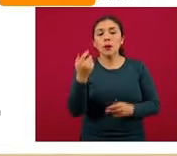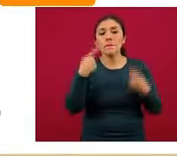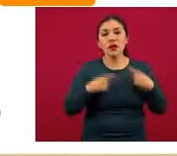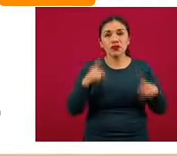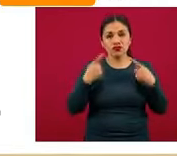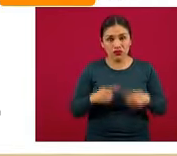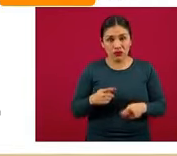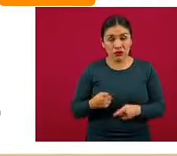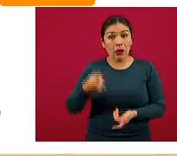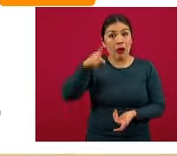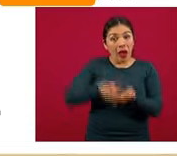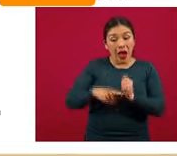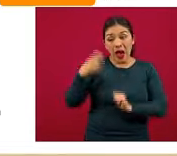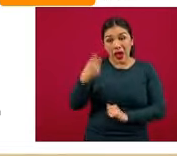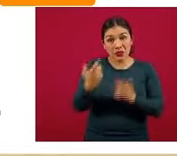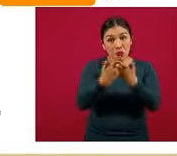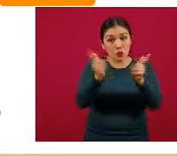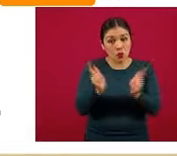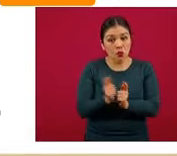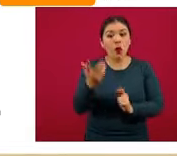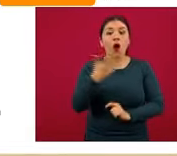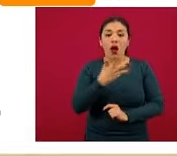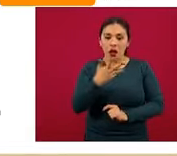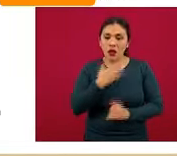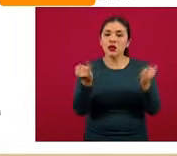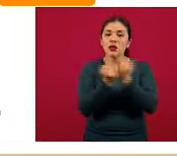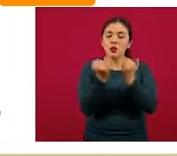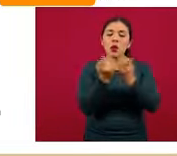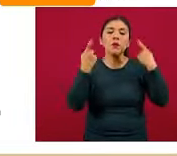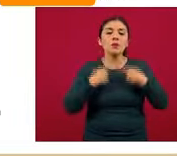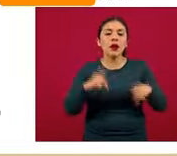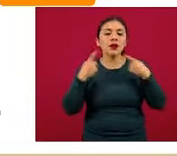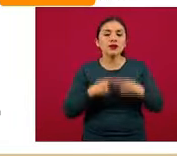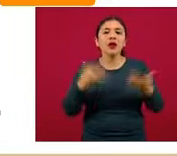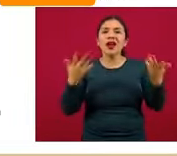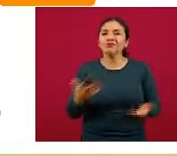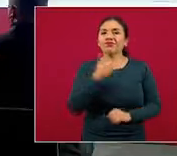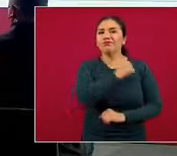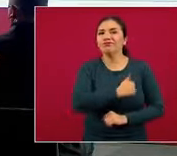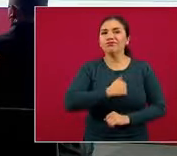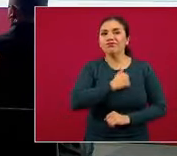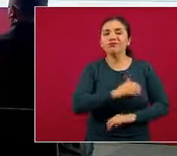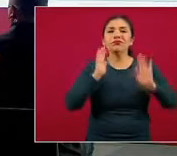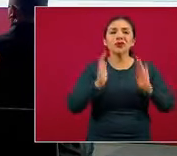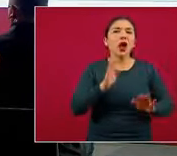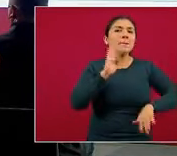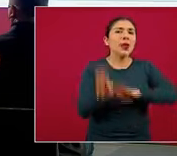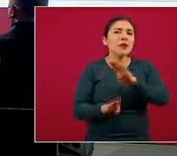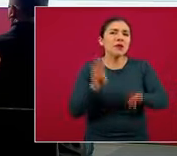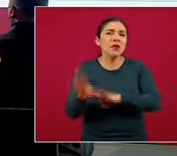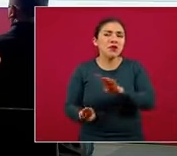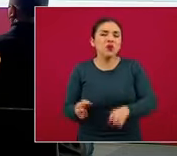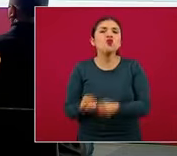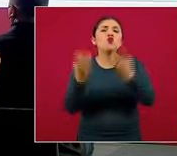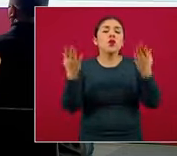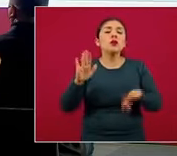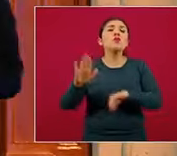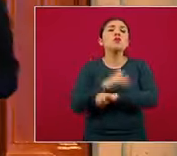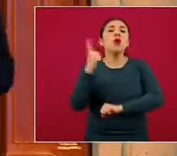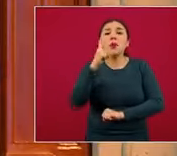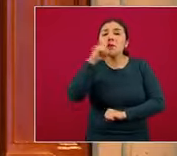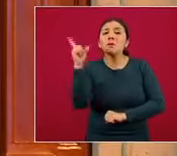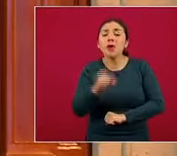1.182.249. Dentro de este grupo se encuentran aquellas personas que también lamentablemente han perdido la vida a